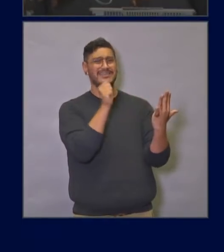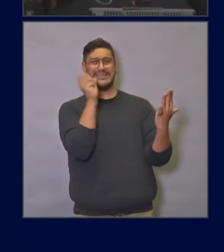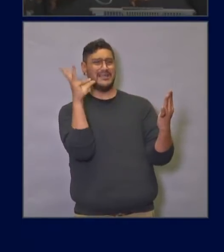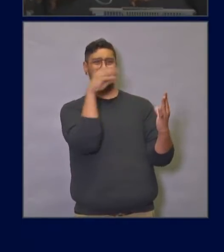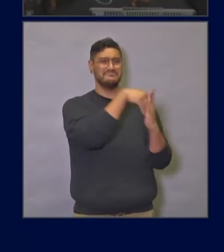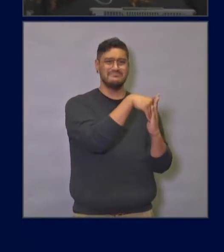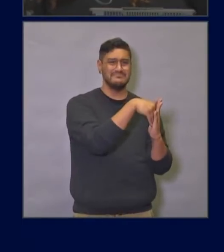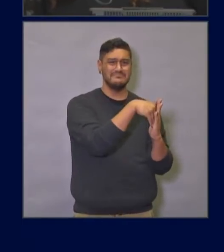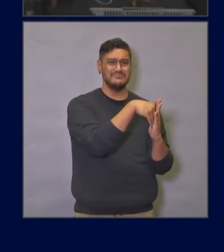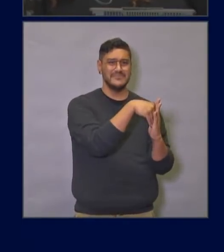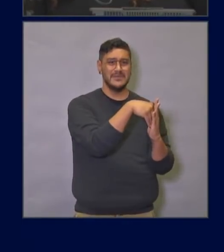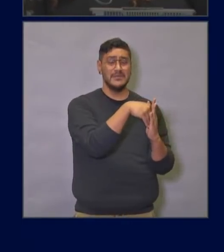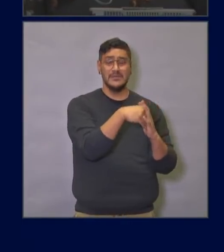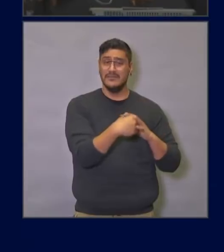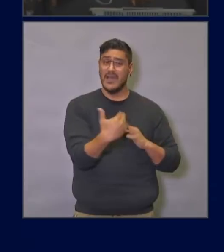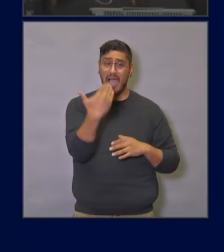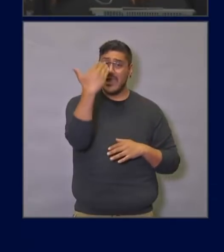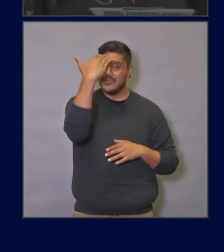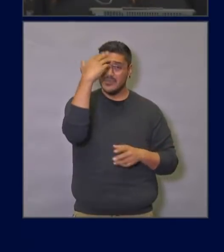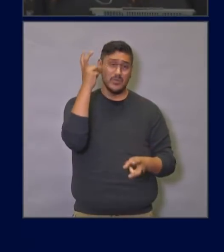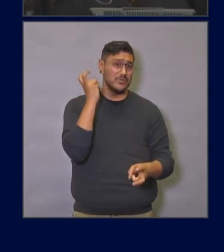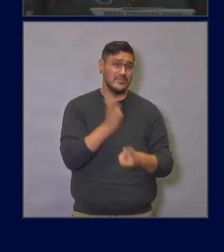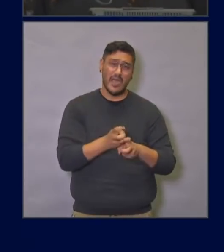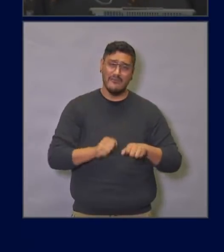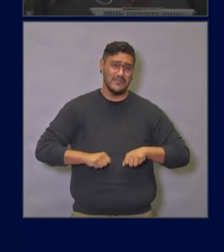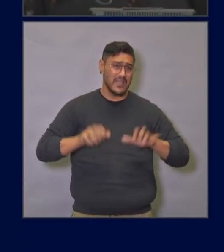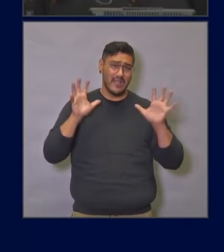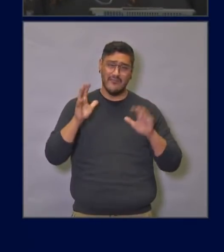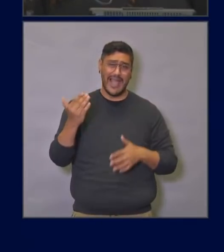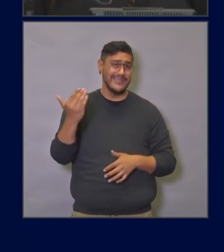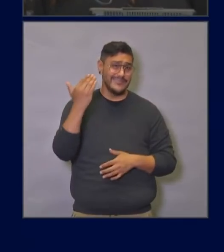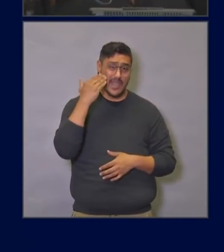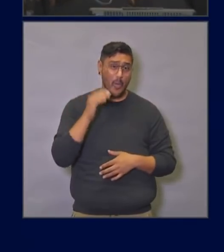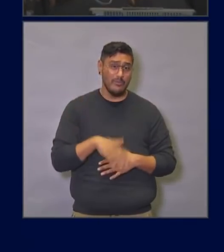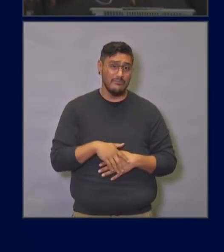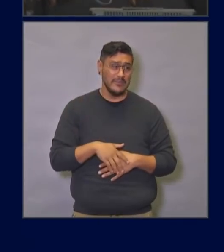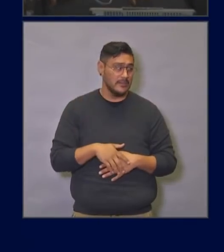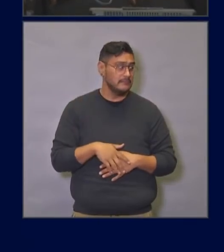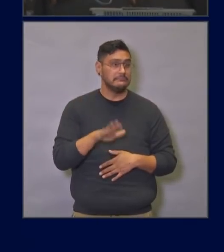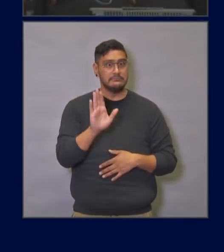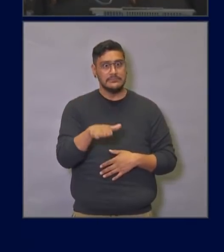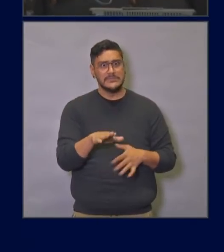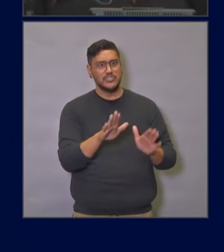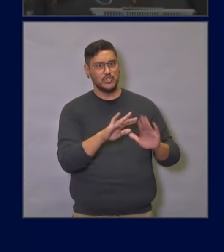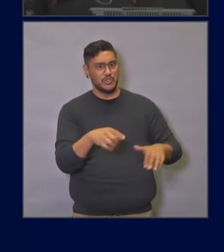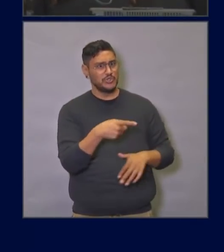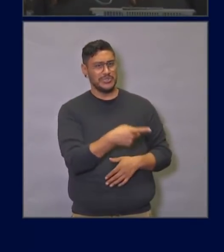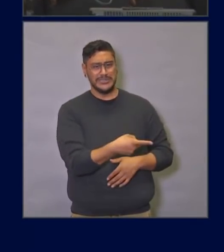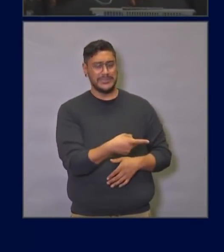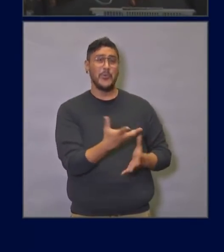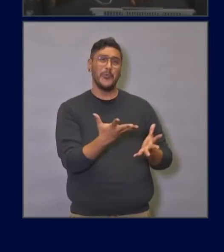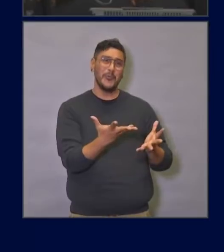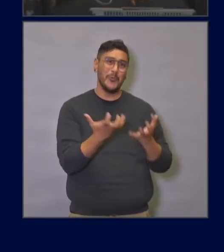Sabemos que es un sacrificio difícil de hacer, especialmente para nuestros niños y adolescentes que desean pasar tiempo con sus